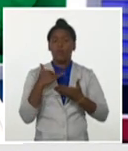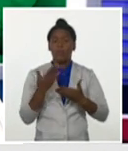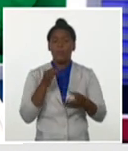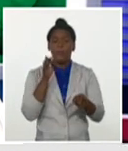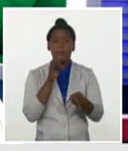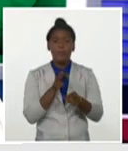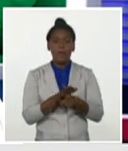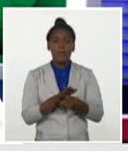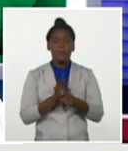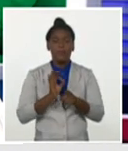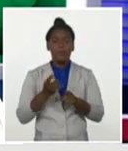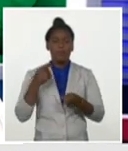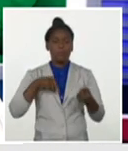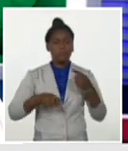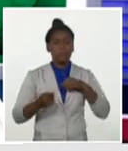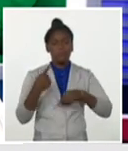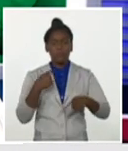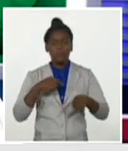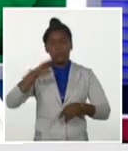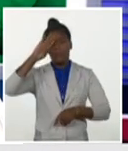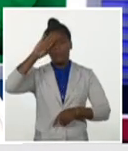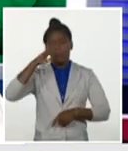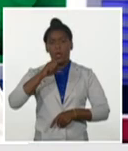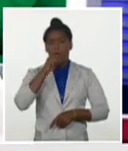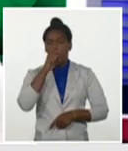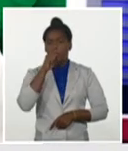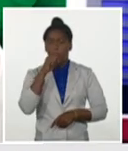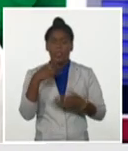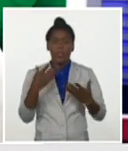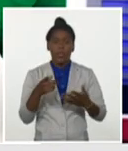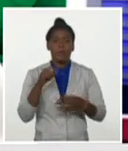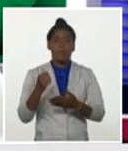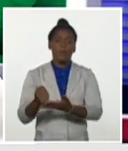enfermedad. Y podemos decir que el